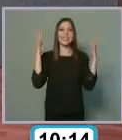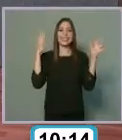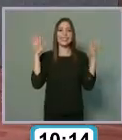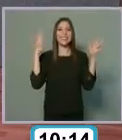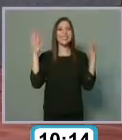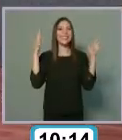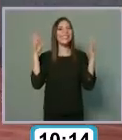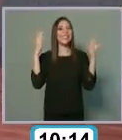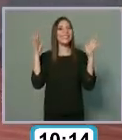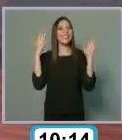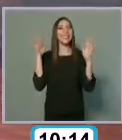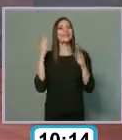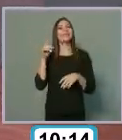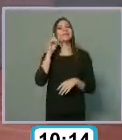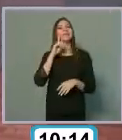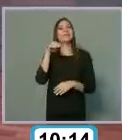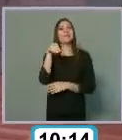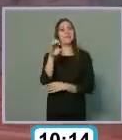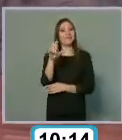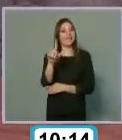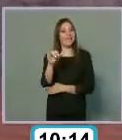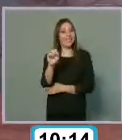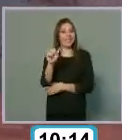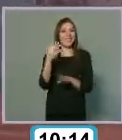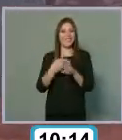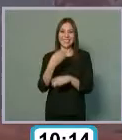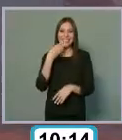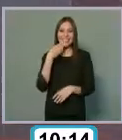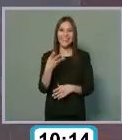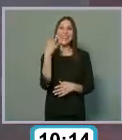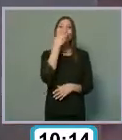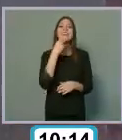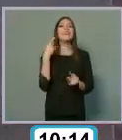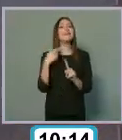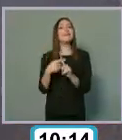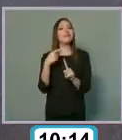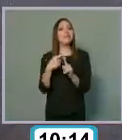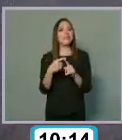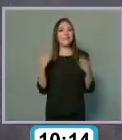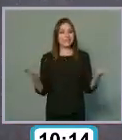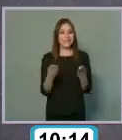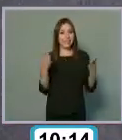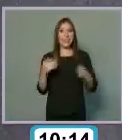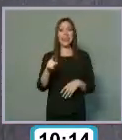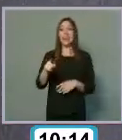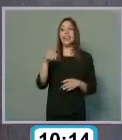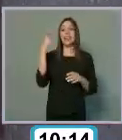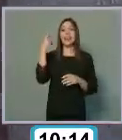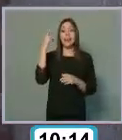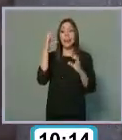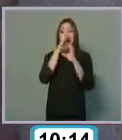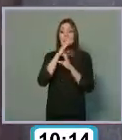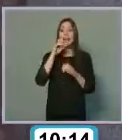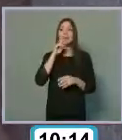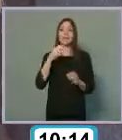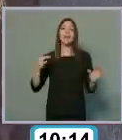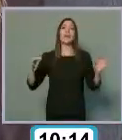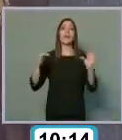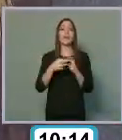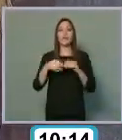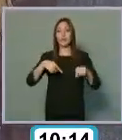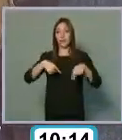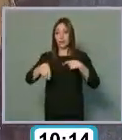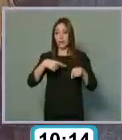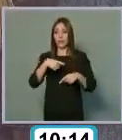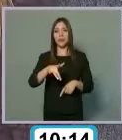¡Venga! Fuerte el aplauso para Melicia, muy bien, qué bonita actitud. Y bueno, ese tema es por lo que está pasando con el fútbol. Claro. Y bueno,